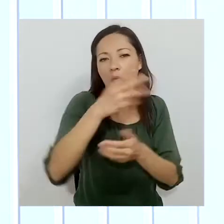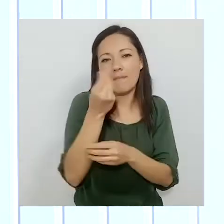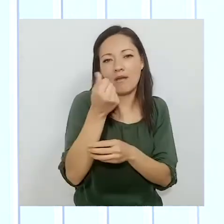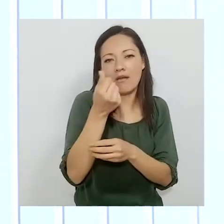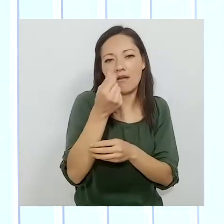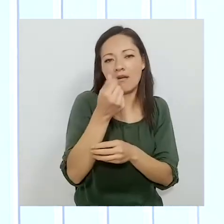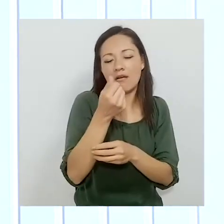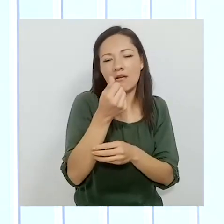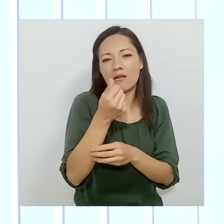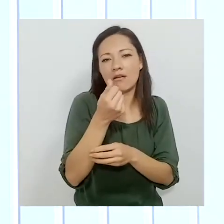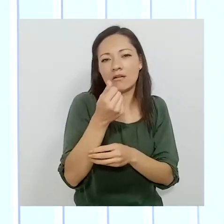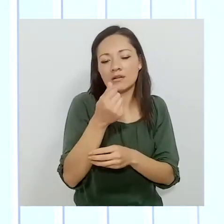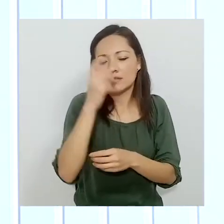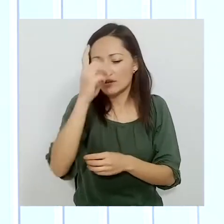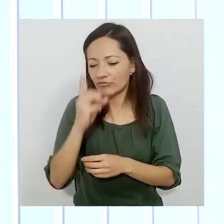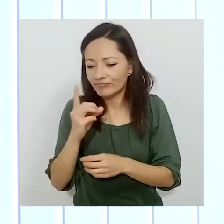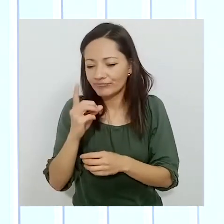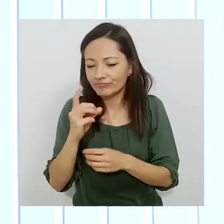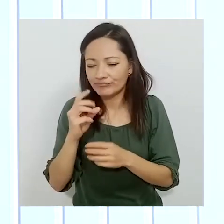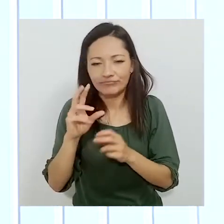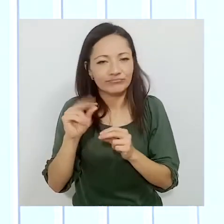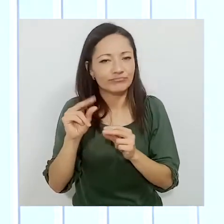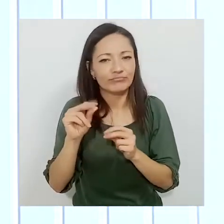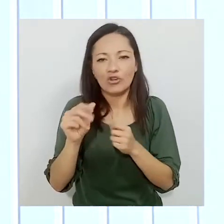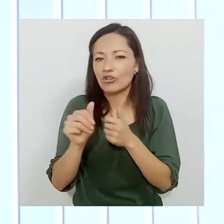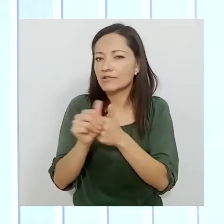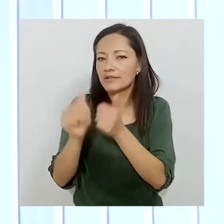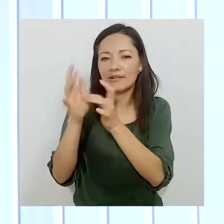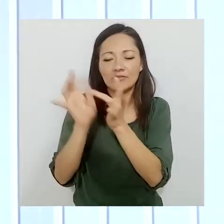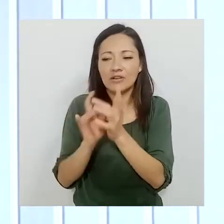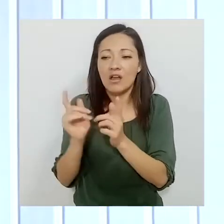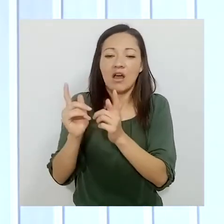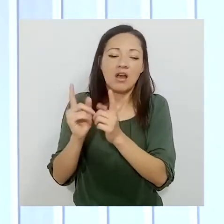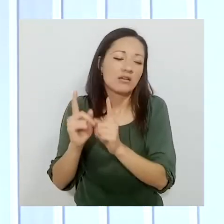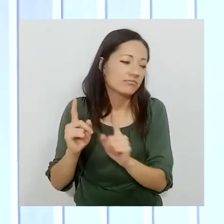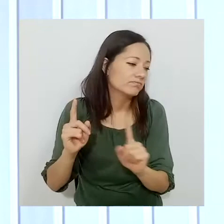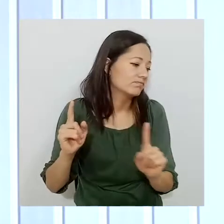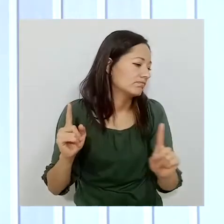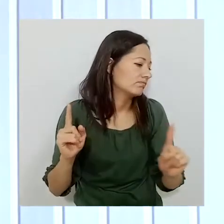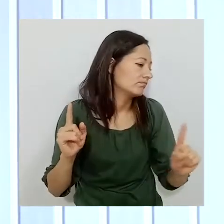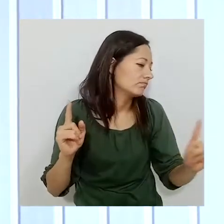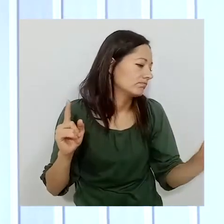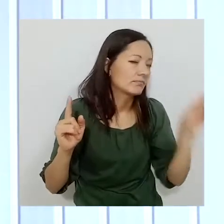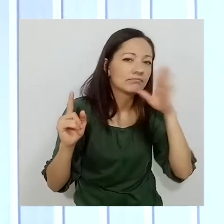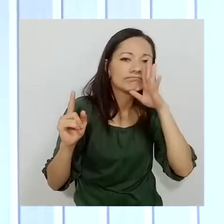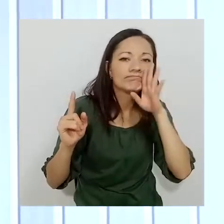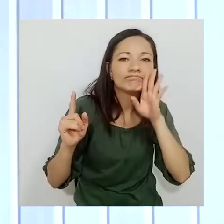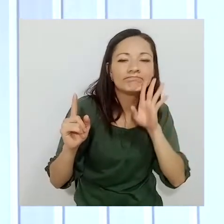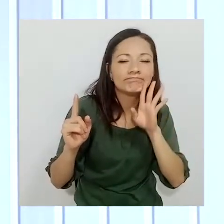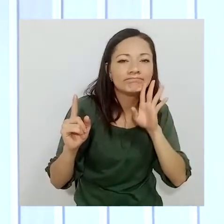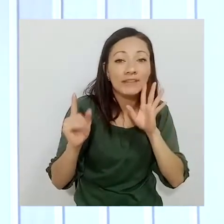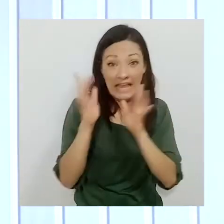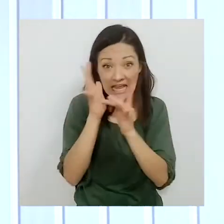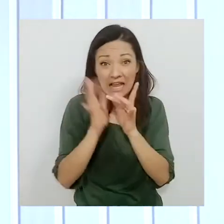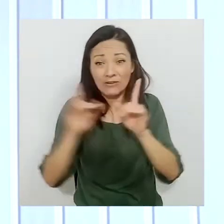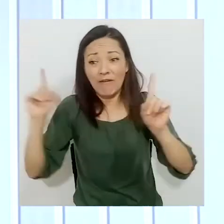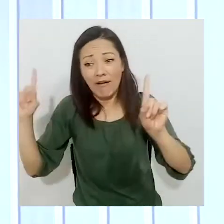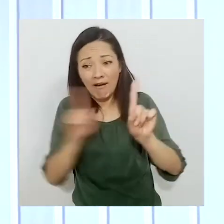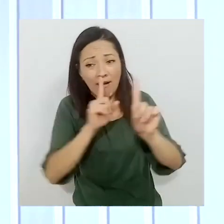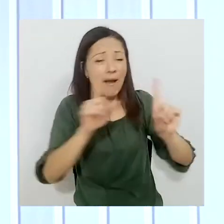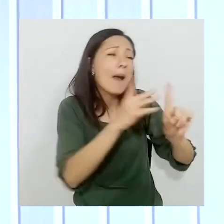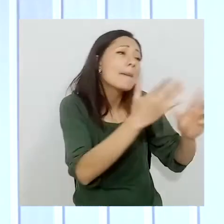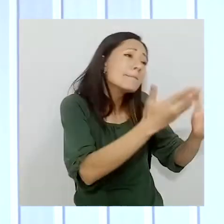dinero, decidió no seguir a Jesús. Y Jesús no se fue detrás de él